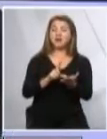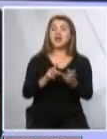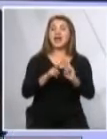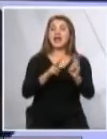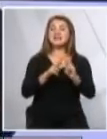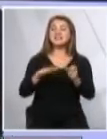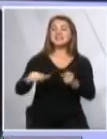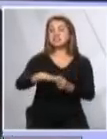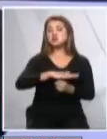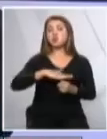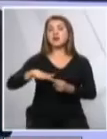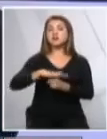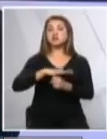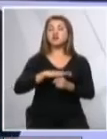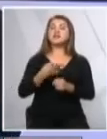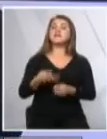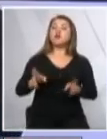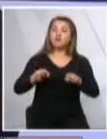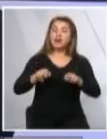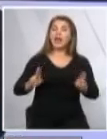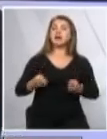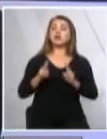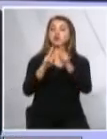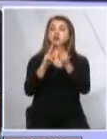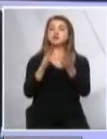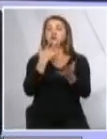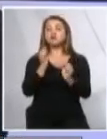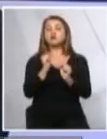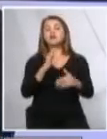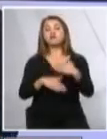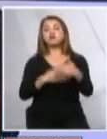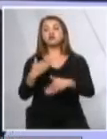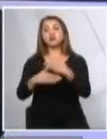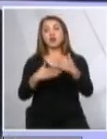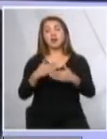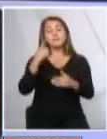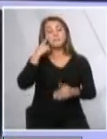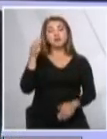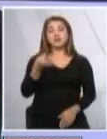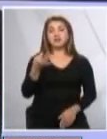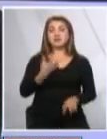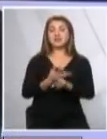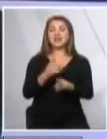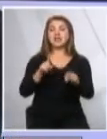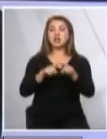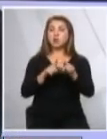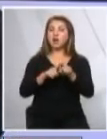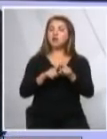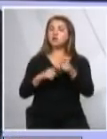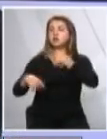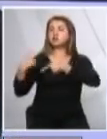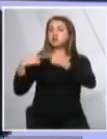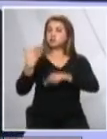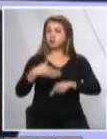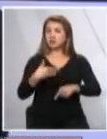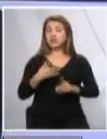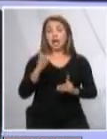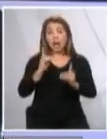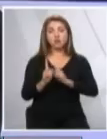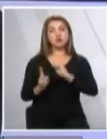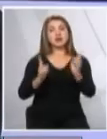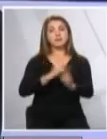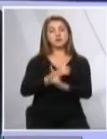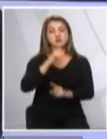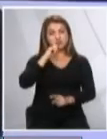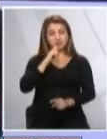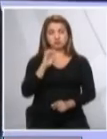un escenario como de reconstitutivo, que efectivamente puede funcionar o no a la larga, pero efectivamente hay un rito importante que algo cambió de modo